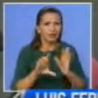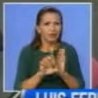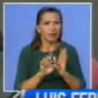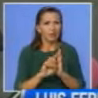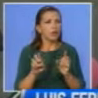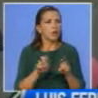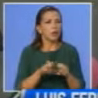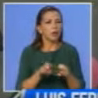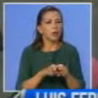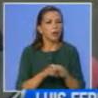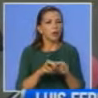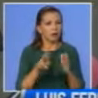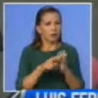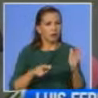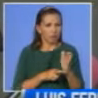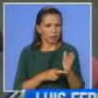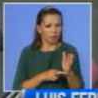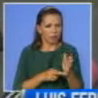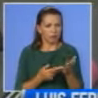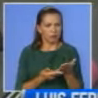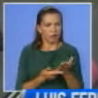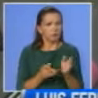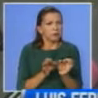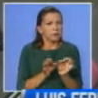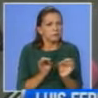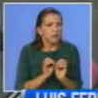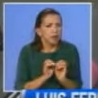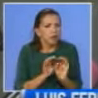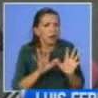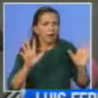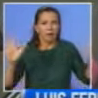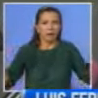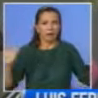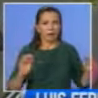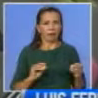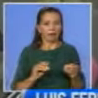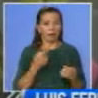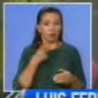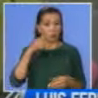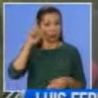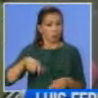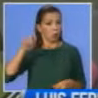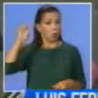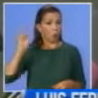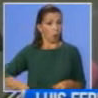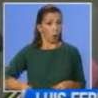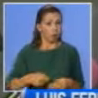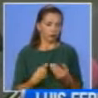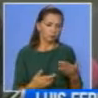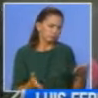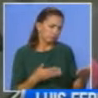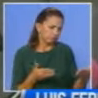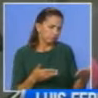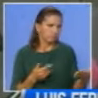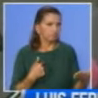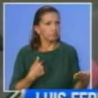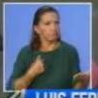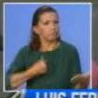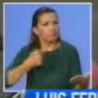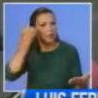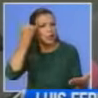amplio el artículo 146 que cualquier juez podría interpretarlo a su manera y utilizaría el